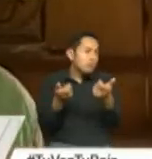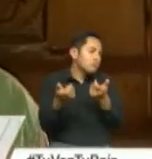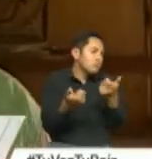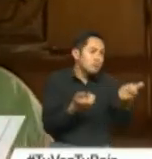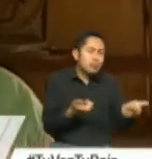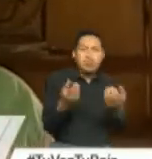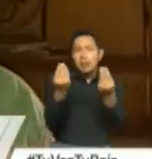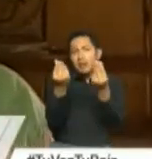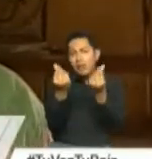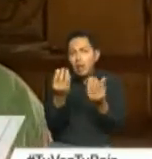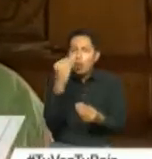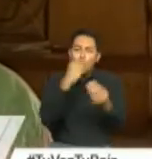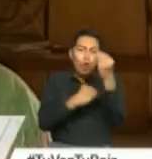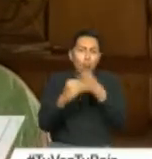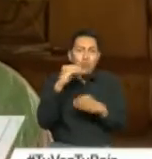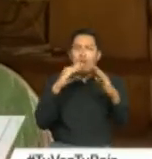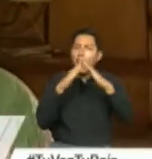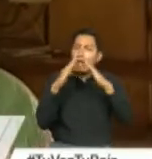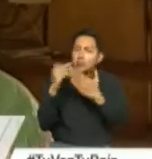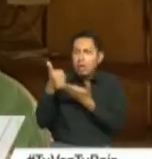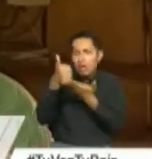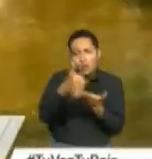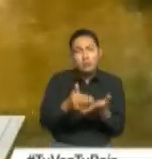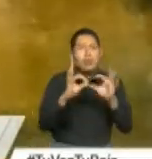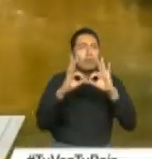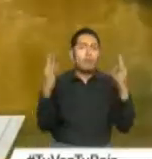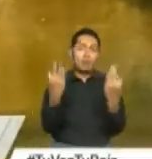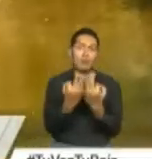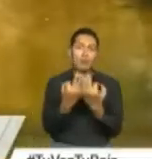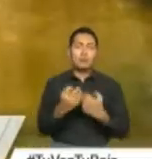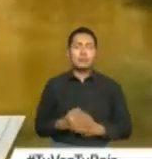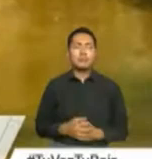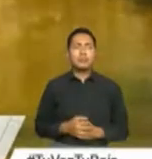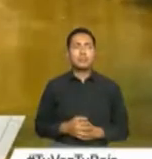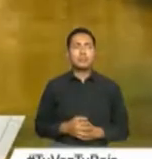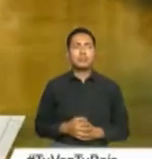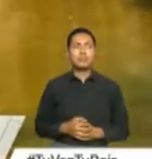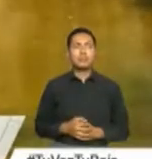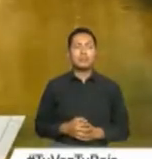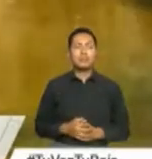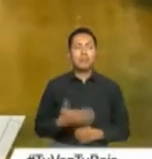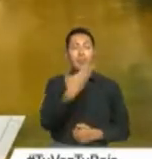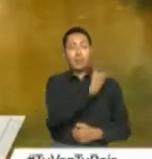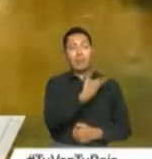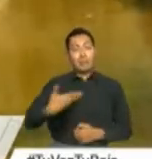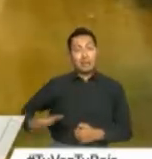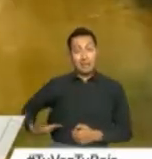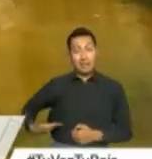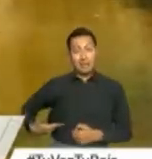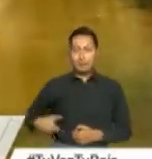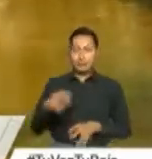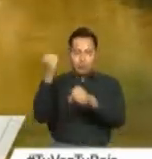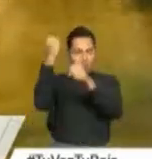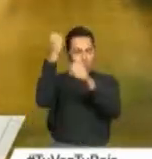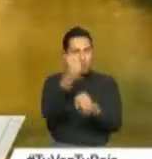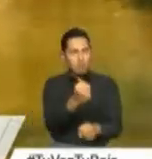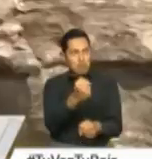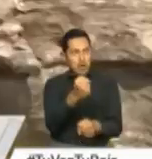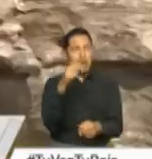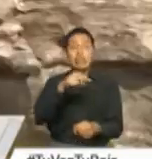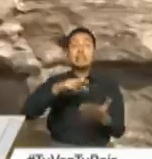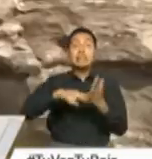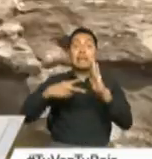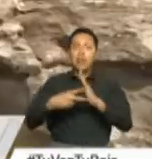el asunto de la comida, el sostenimiento de la familia, de todo. Santos puso la primera estaca de lo que será un sendero